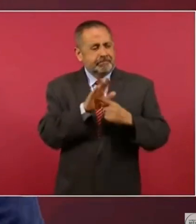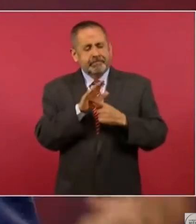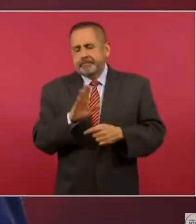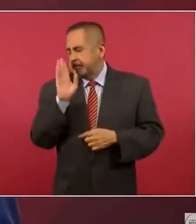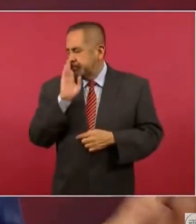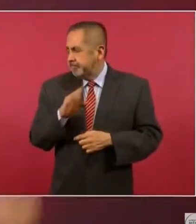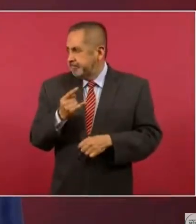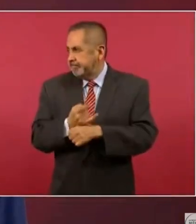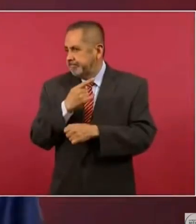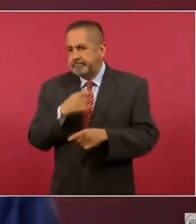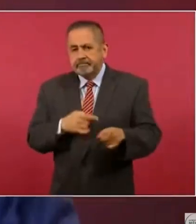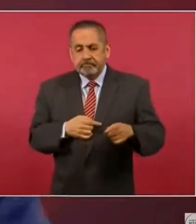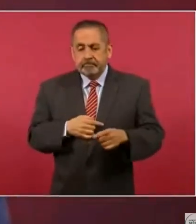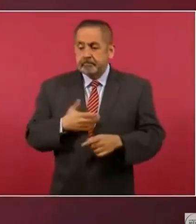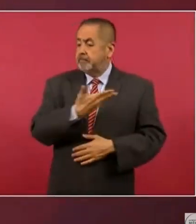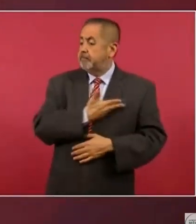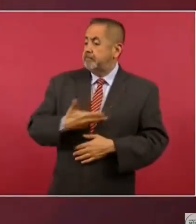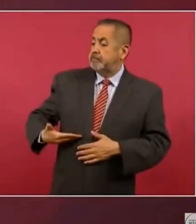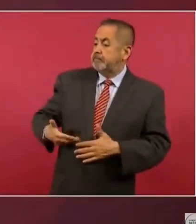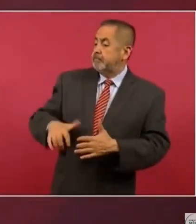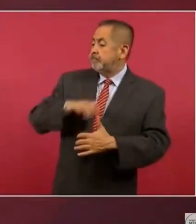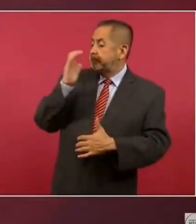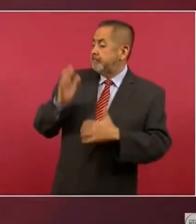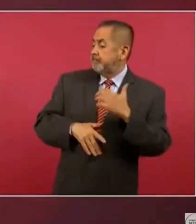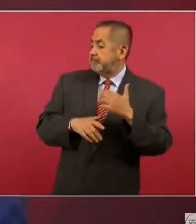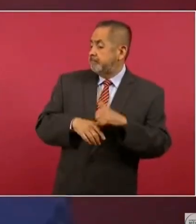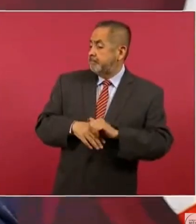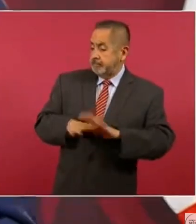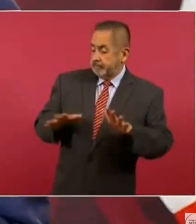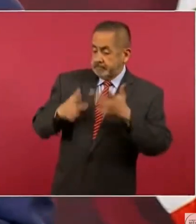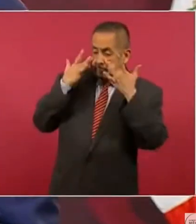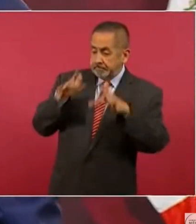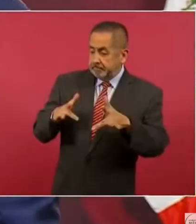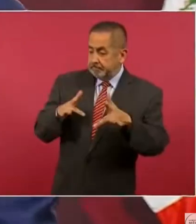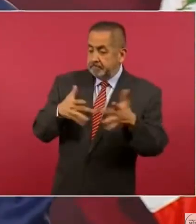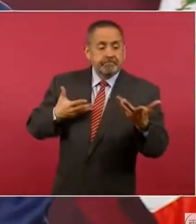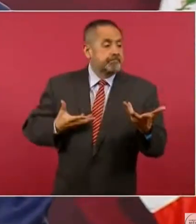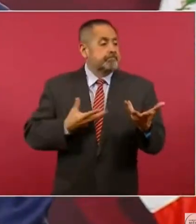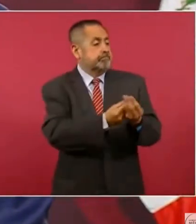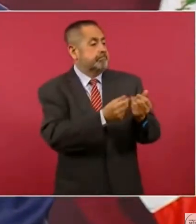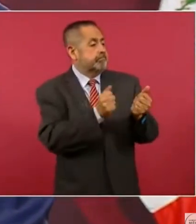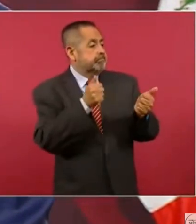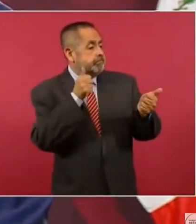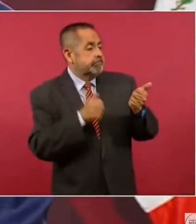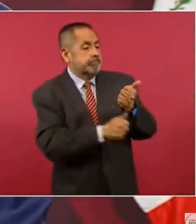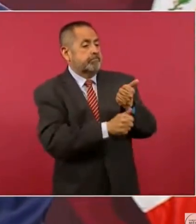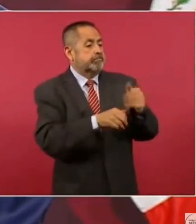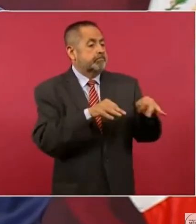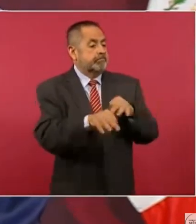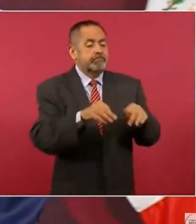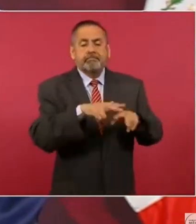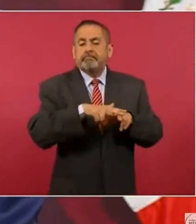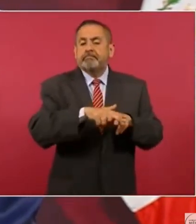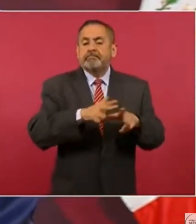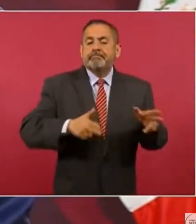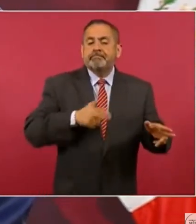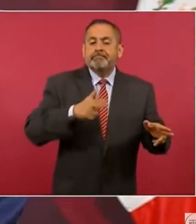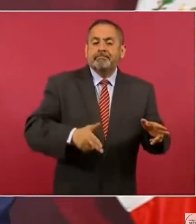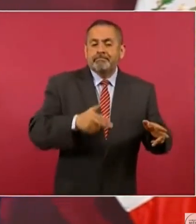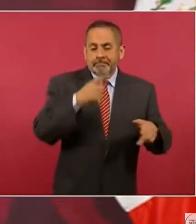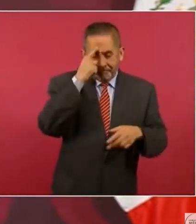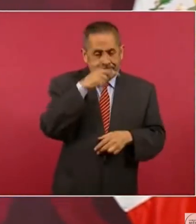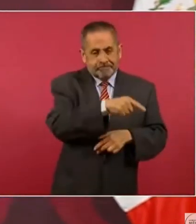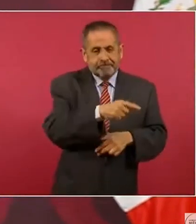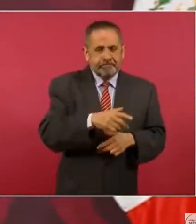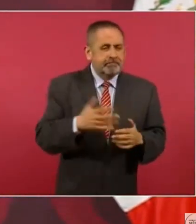que termina de presidente y se va a trabajar de asesor de una empresa ferrocarrilera a la que